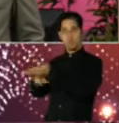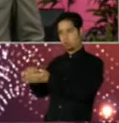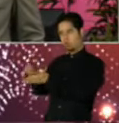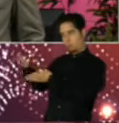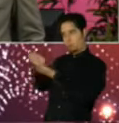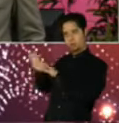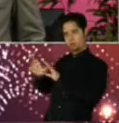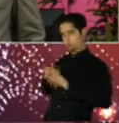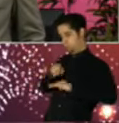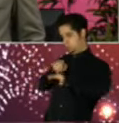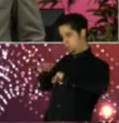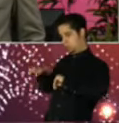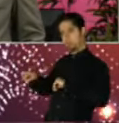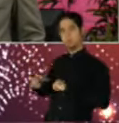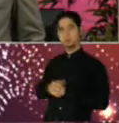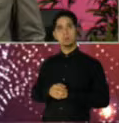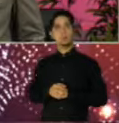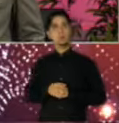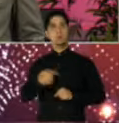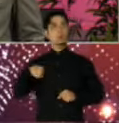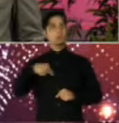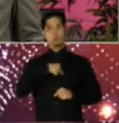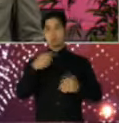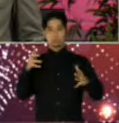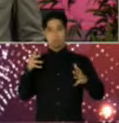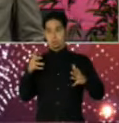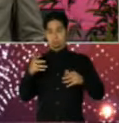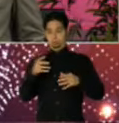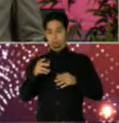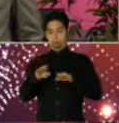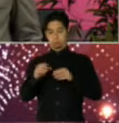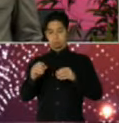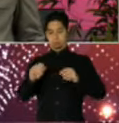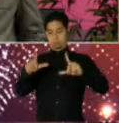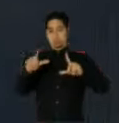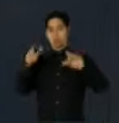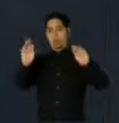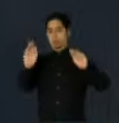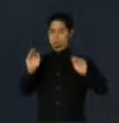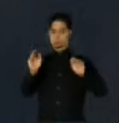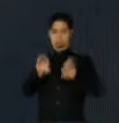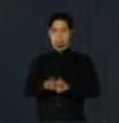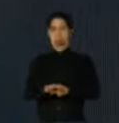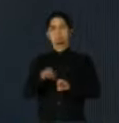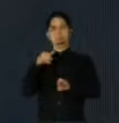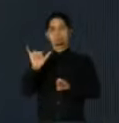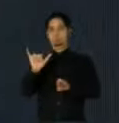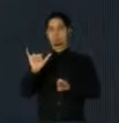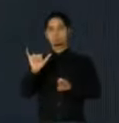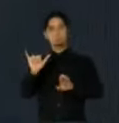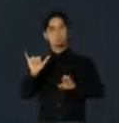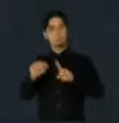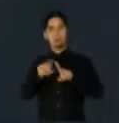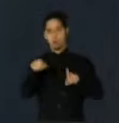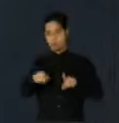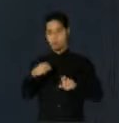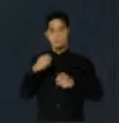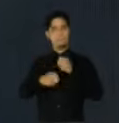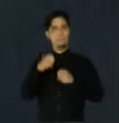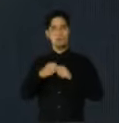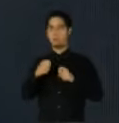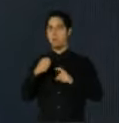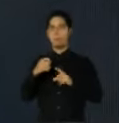bueno, ya con esto que ha pasado, ya uno ni siquiera abre los mensajes. Pero esto se ha sacado de contexto,